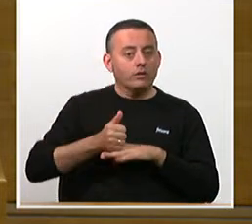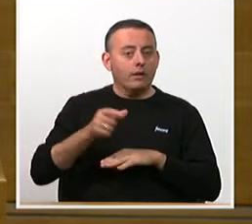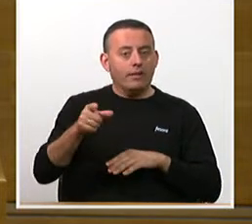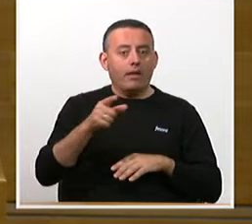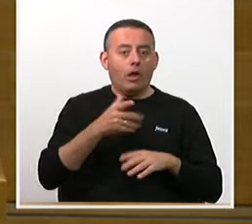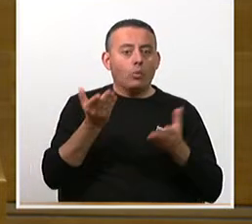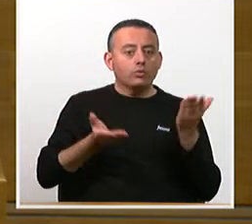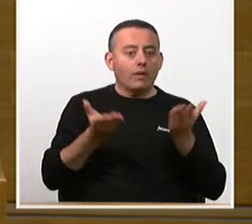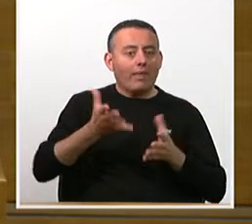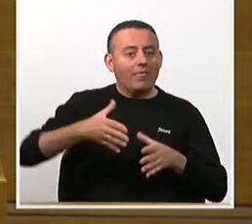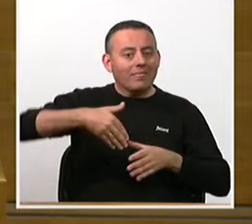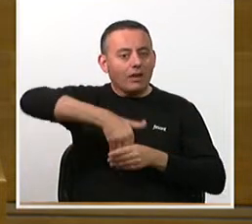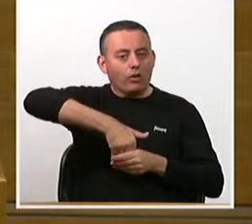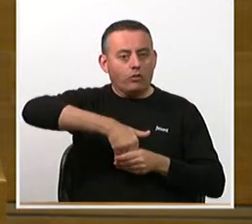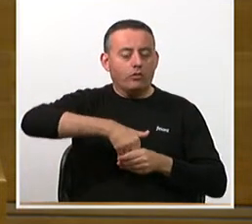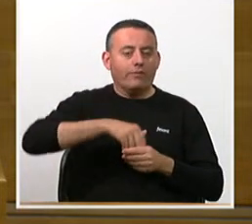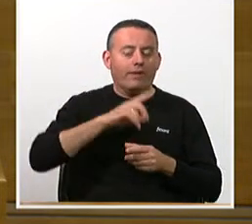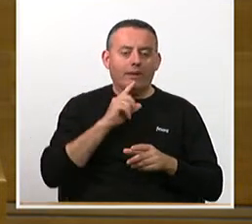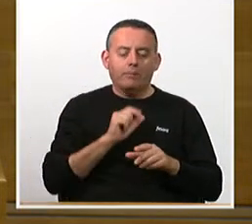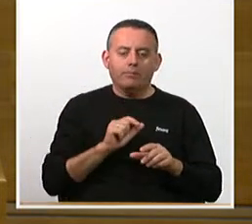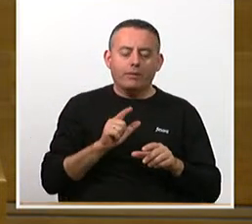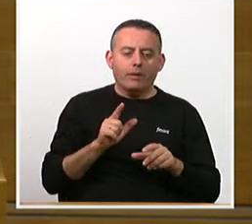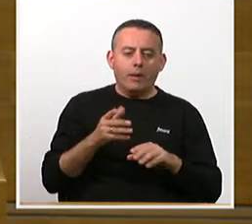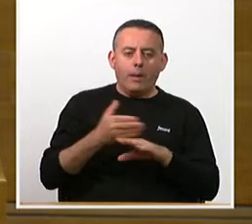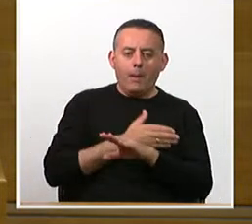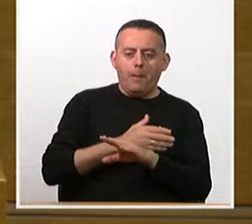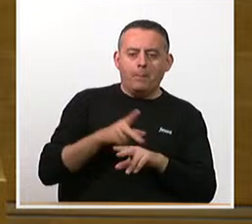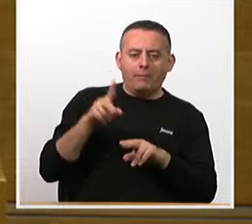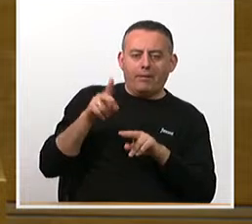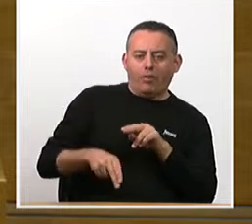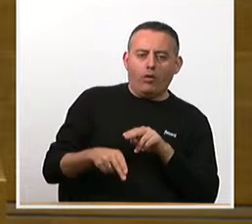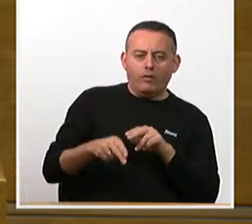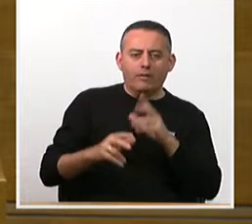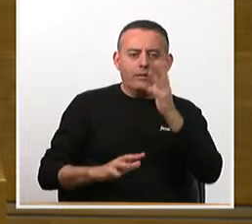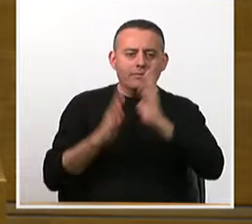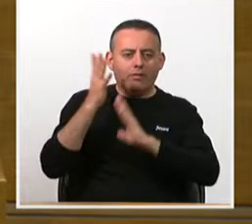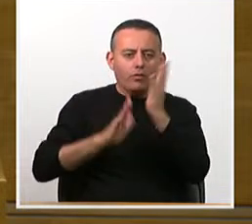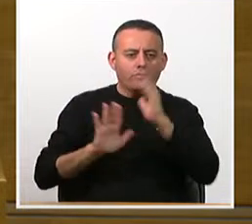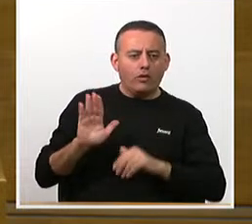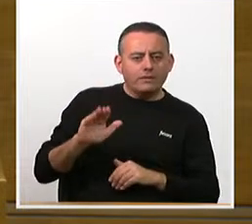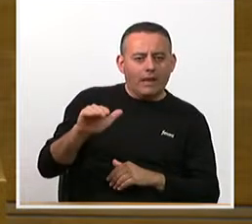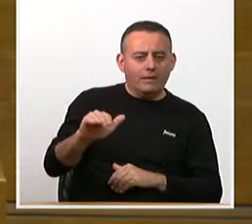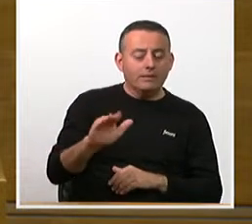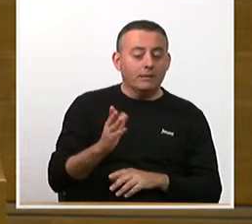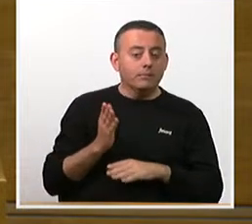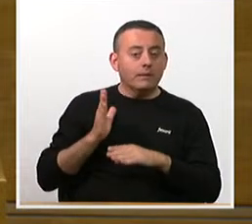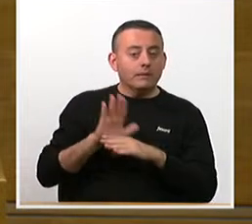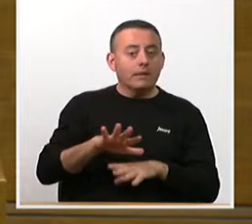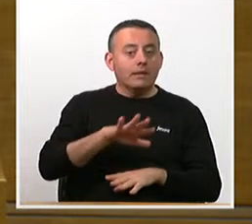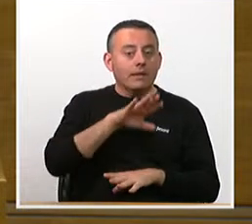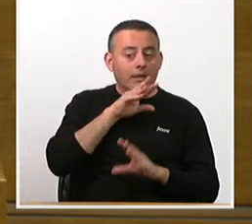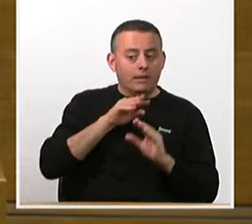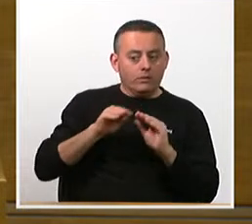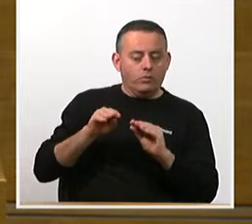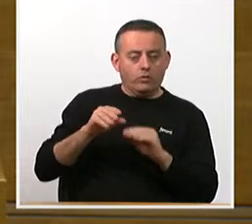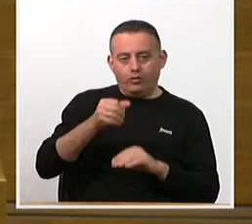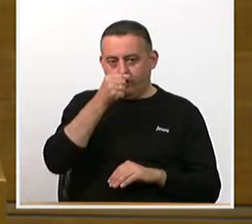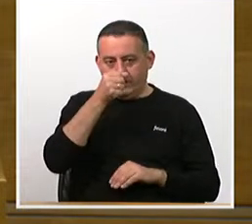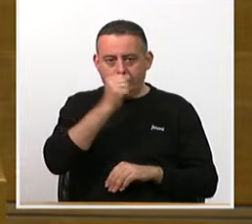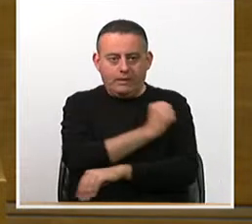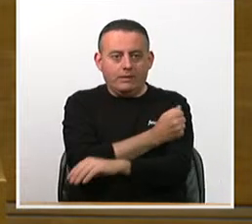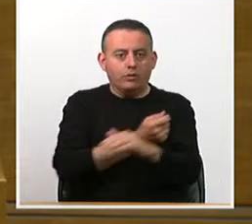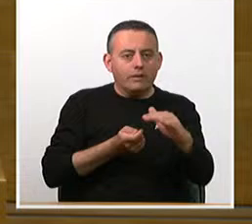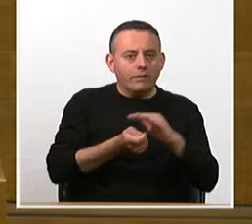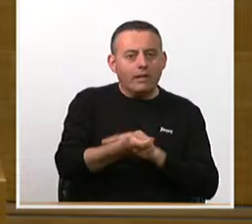interior sobre la prevención y extinción de incendios forestales presentada por el grupo parlamentario socialista registro de